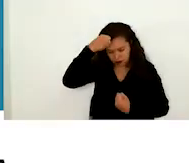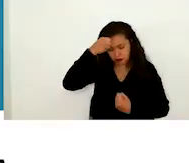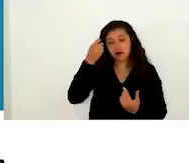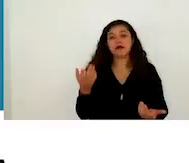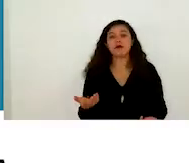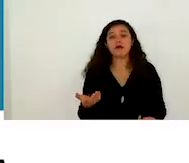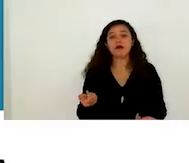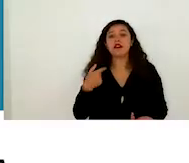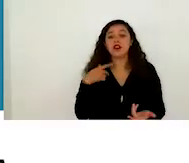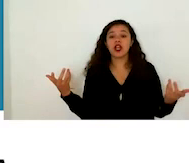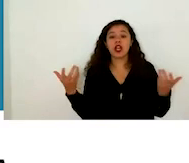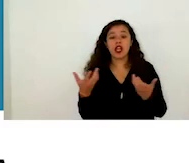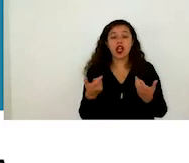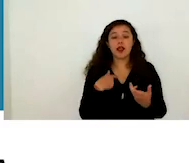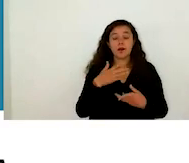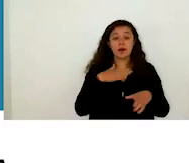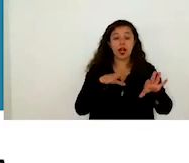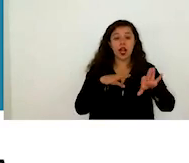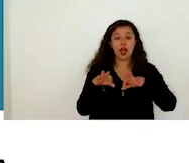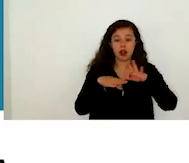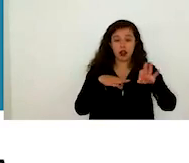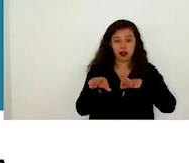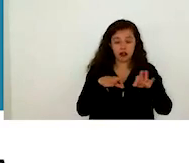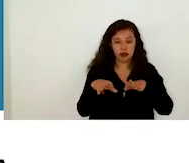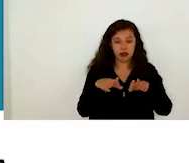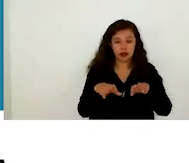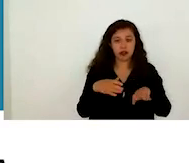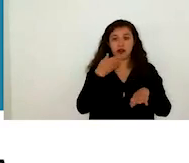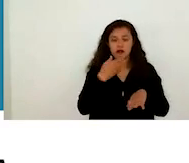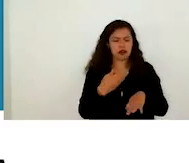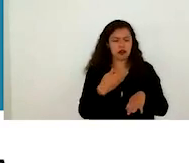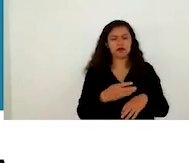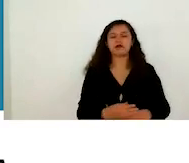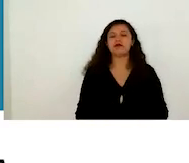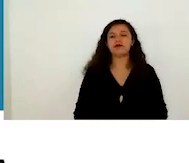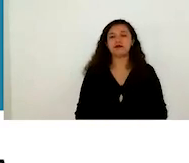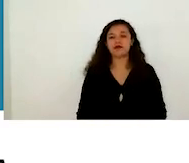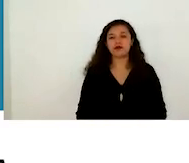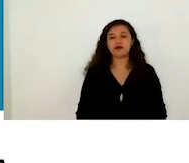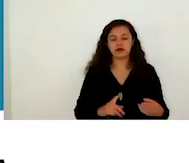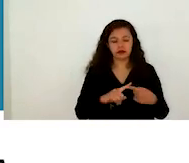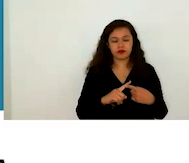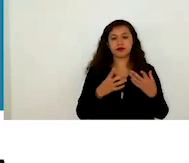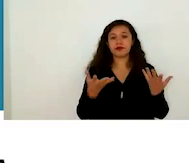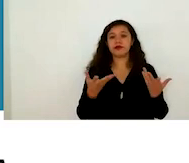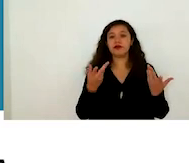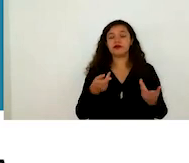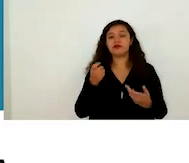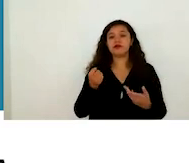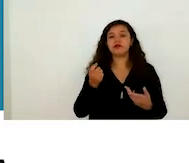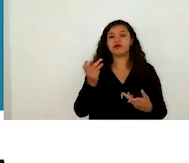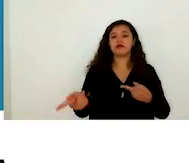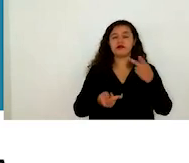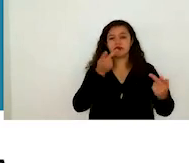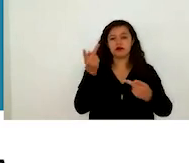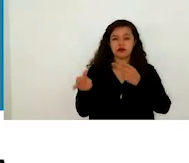lo que lo haga que es trabajo voy estar pleno y el punto entonces aquí lo que me pregunta